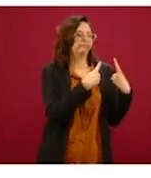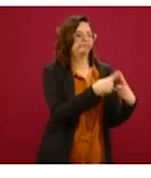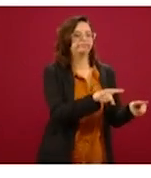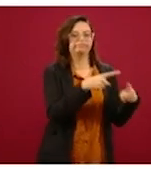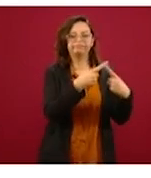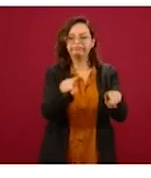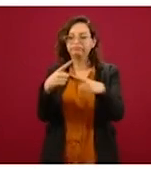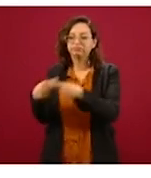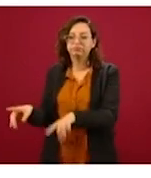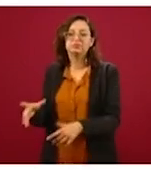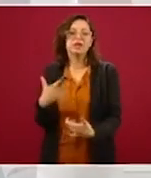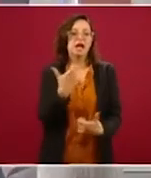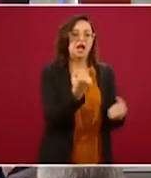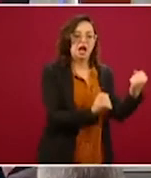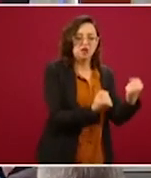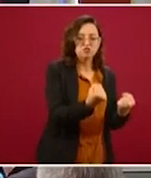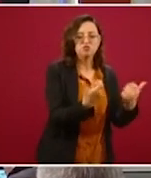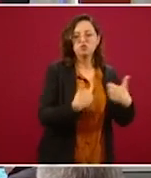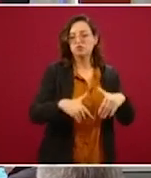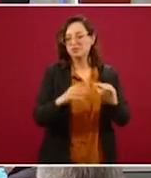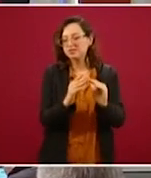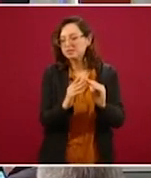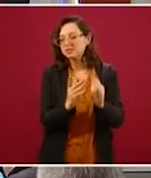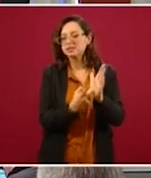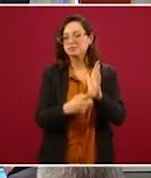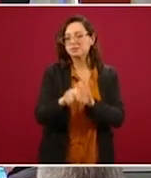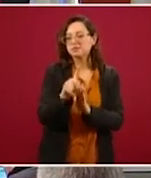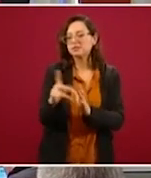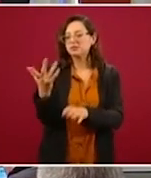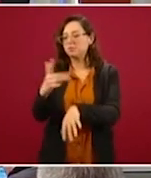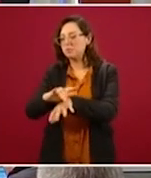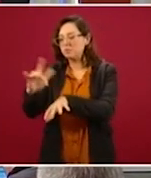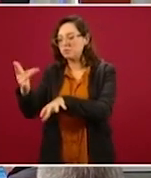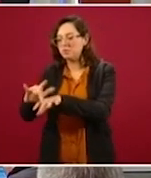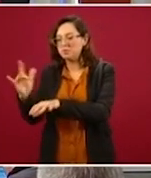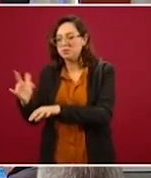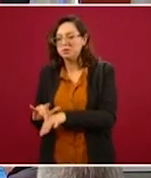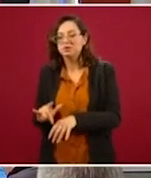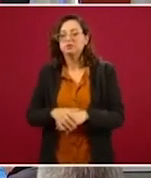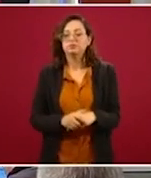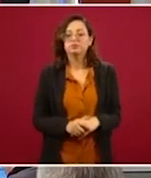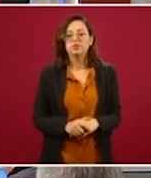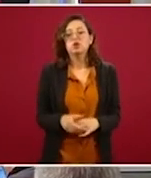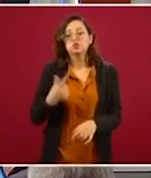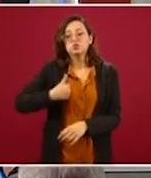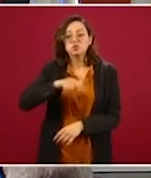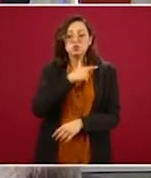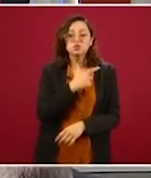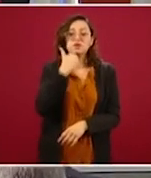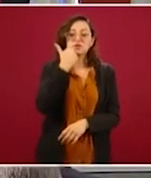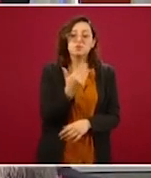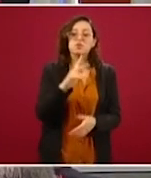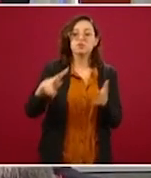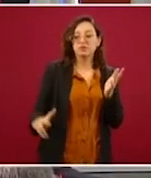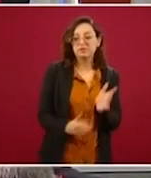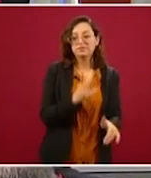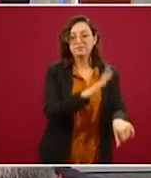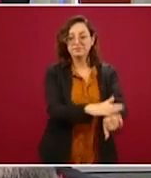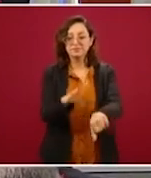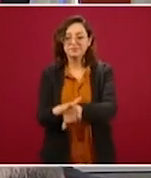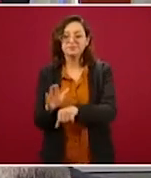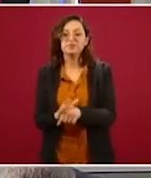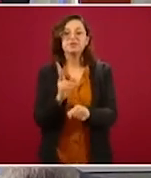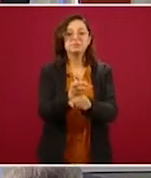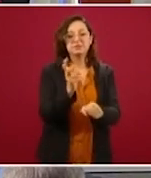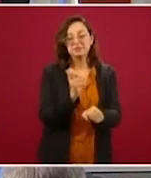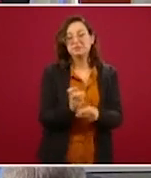destaca vehículos, bienes inmuebles, joyería. Pues finalmente queremos hacer de nueva cuenta la invitación a la